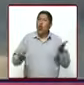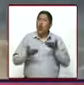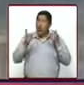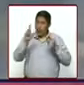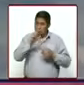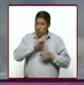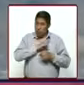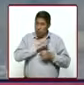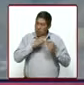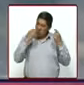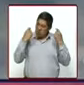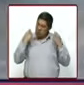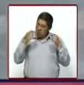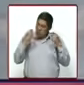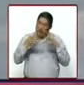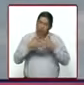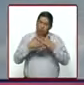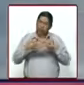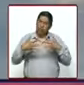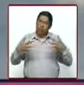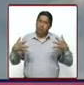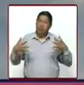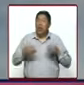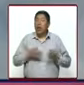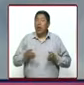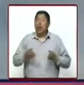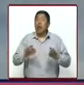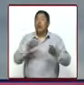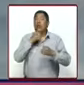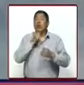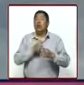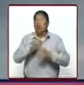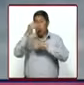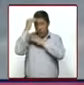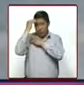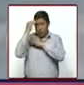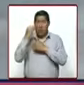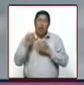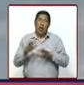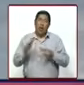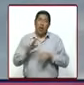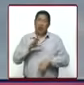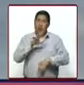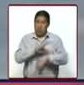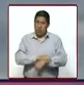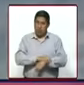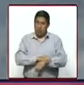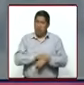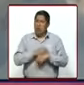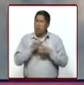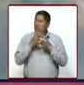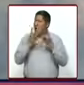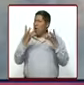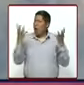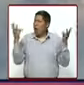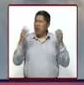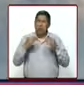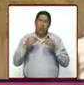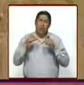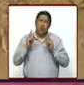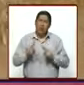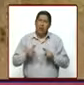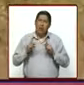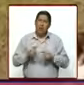intentó desbloquear en el sector de la ruta antigua Santa Cruz. Hay un policía retenido, comunarios heridos y una decena de